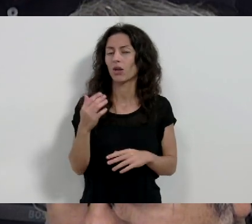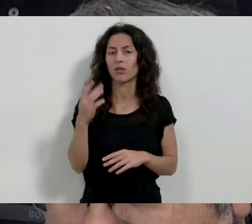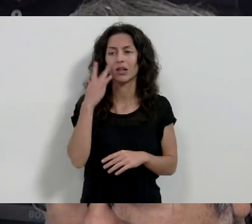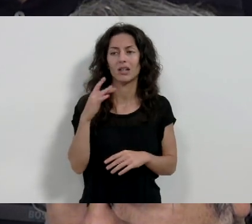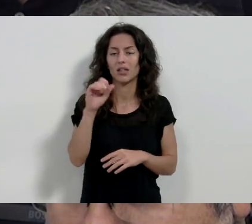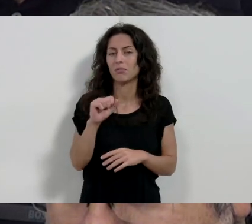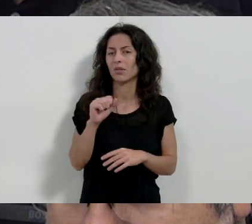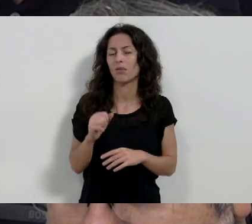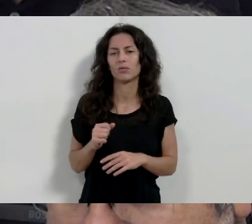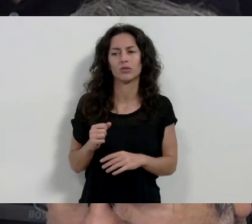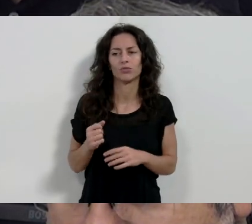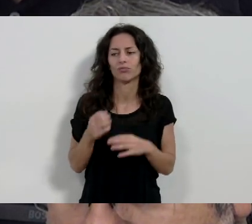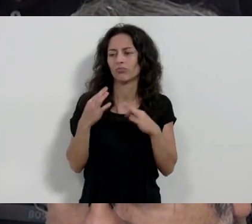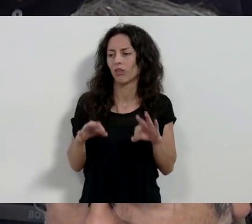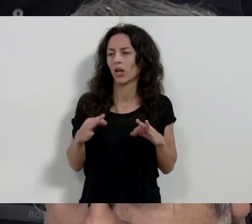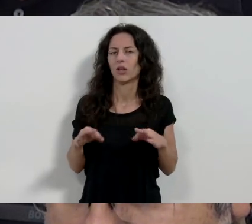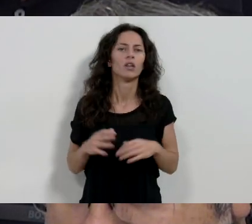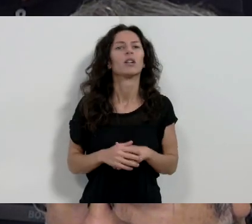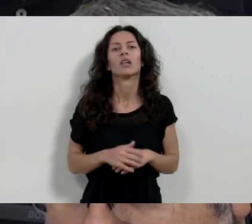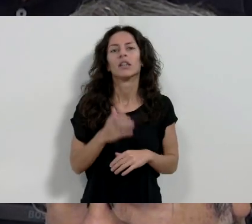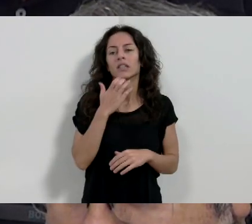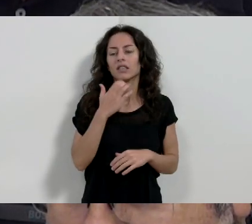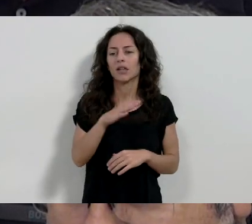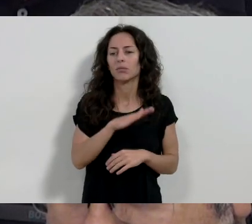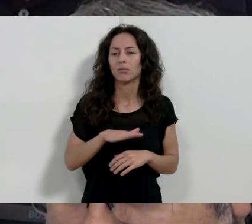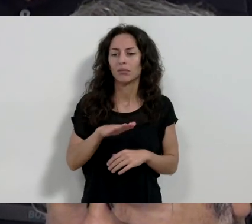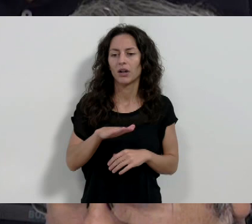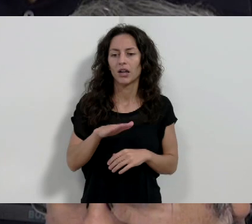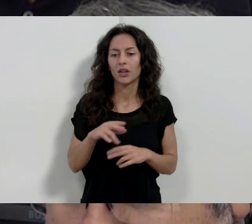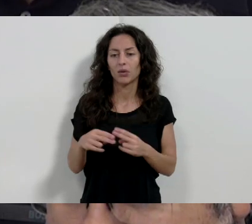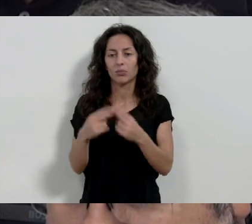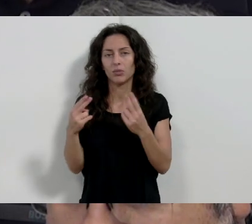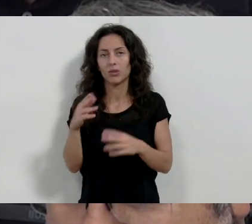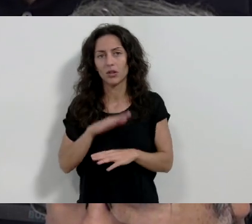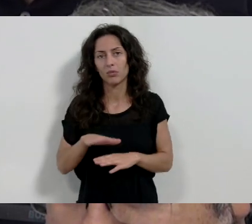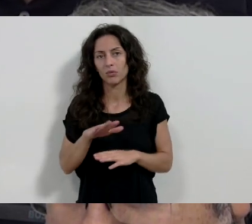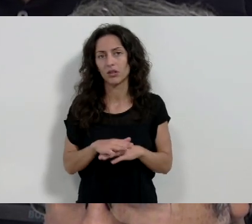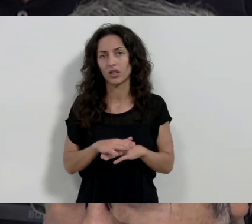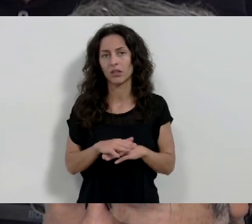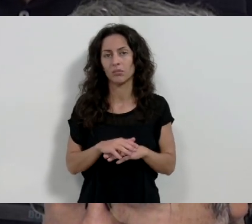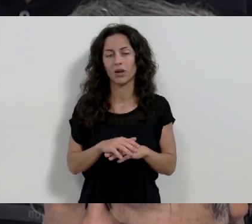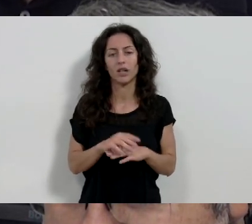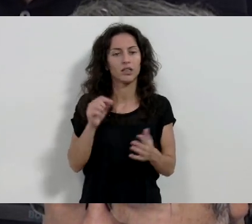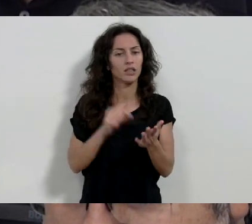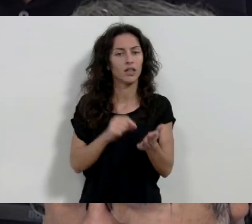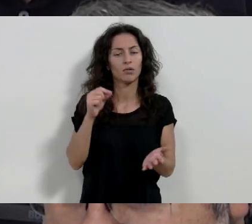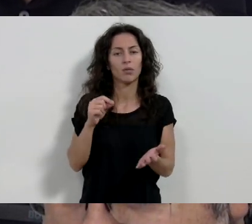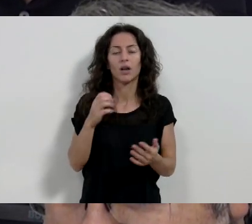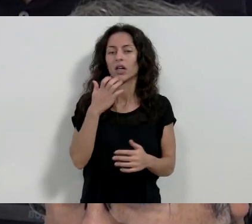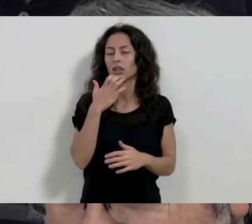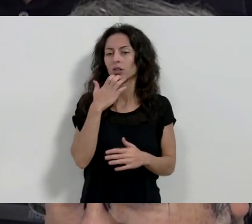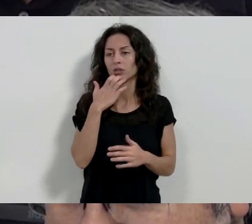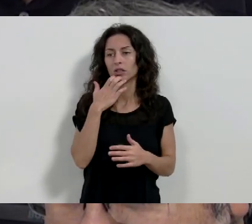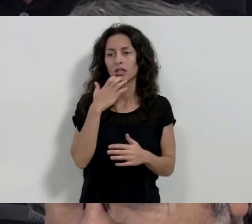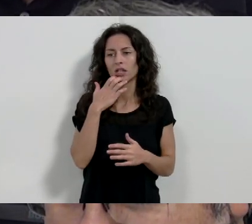recurrente. Si son espacios públicos municipales, lo hacemos directamente, incluso si en ese momento no tenemos disponibilidad de